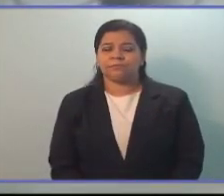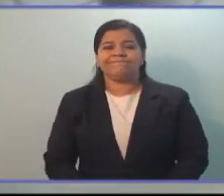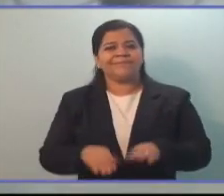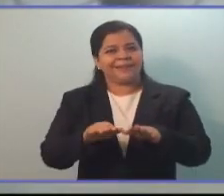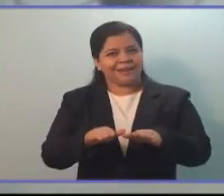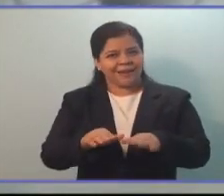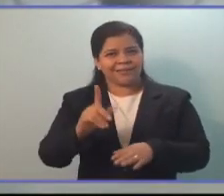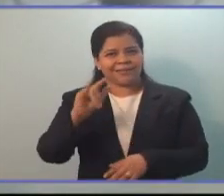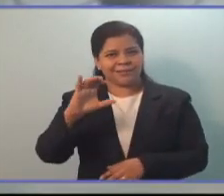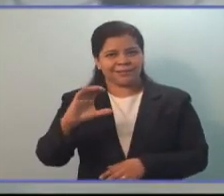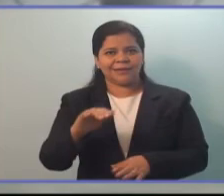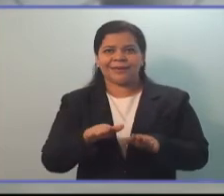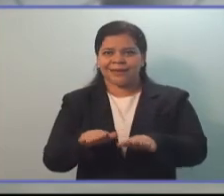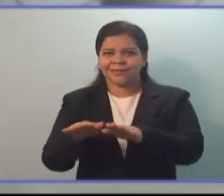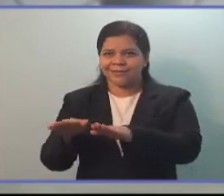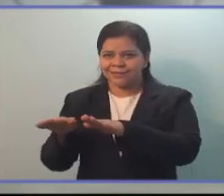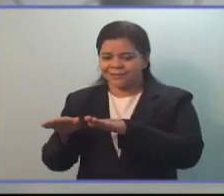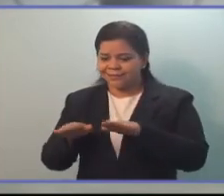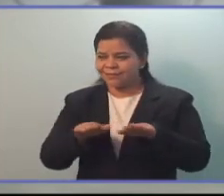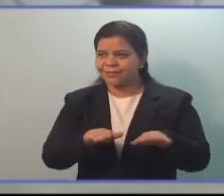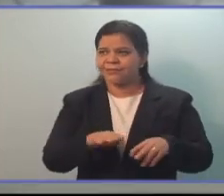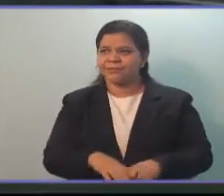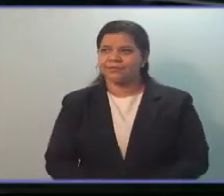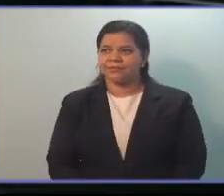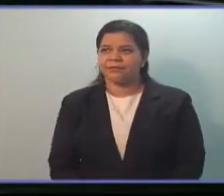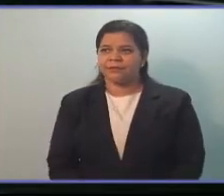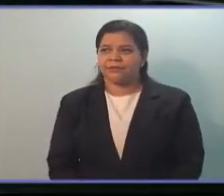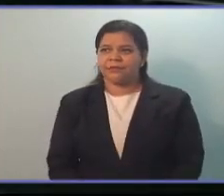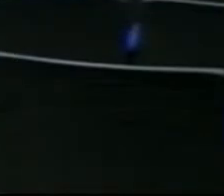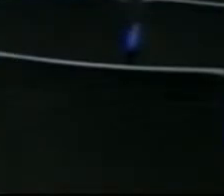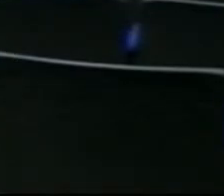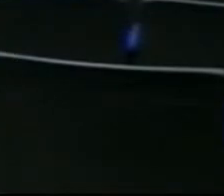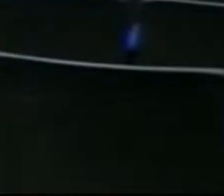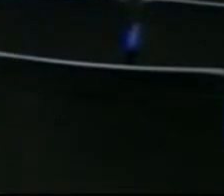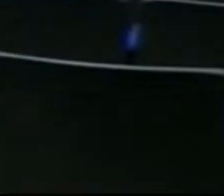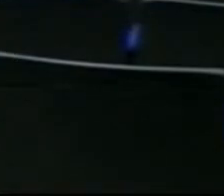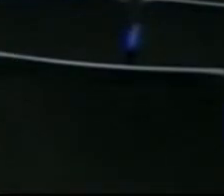Muchísimas gracias, licenciado. Bueno, gracias a ustedes.